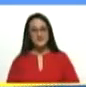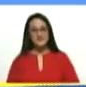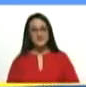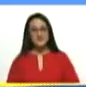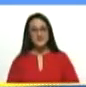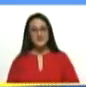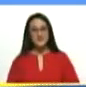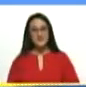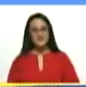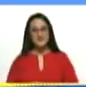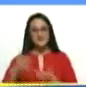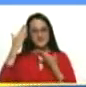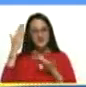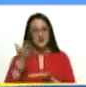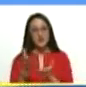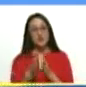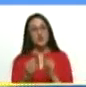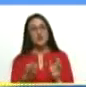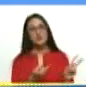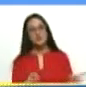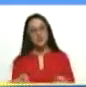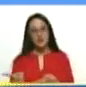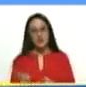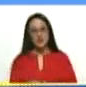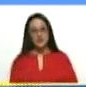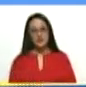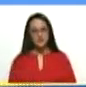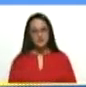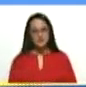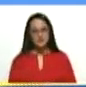Bueno, mi saludo a todos los invitados.